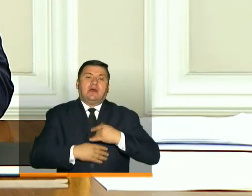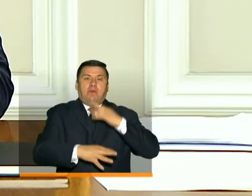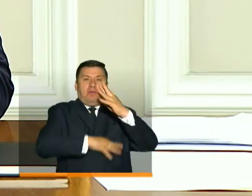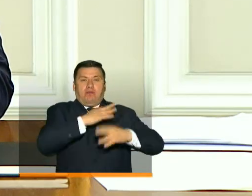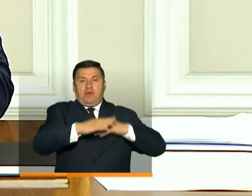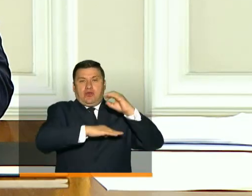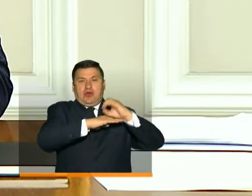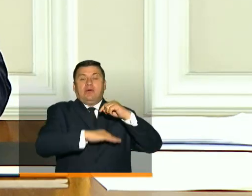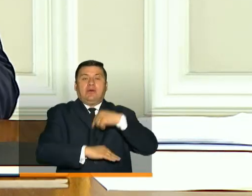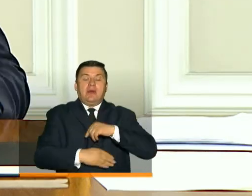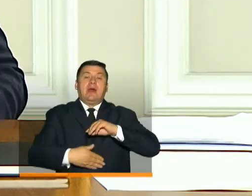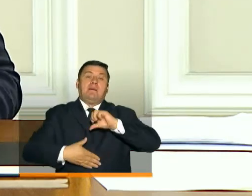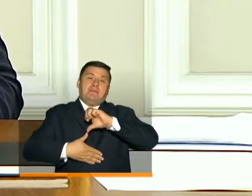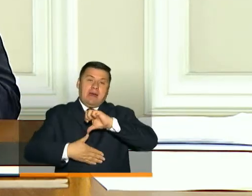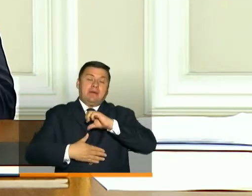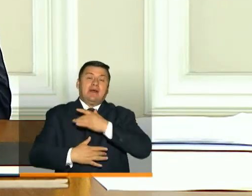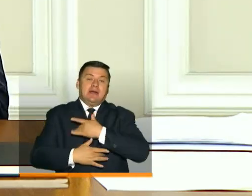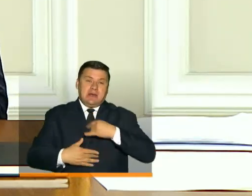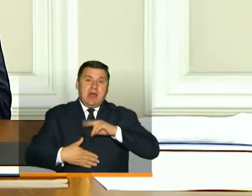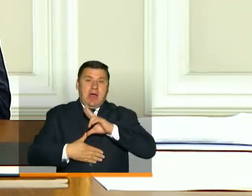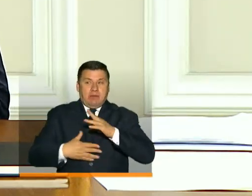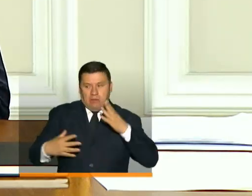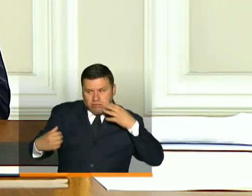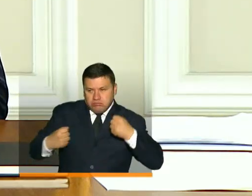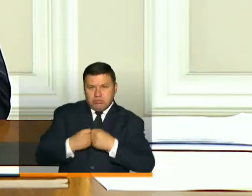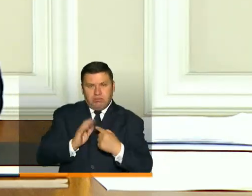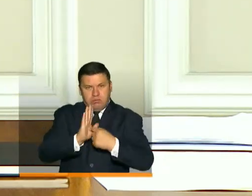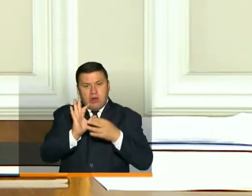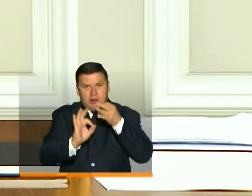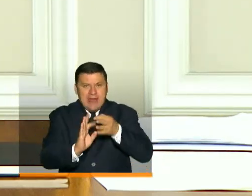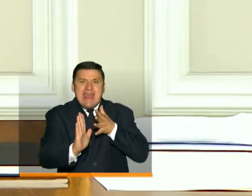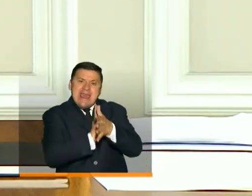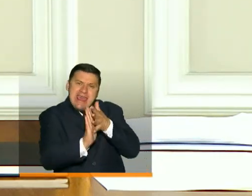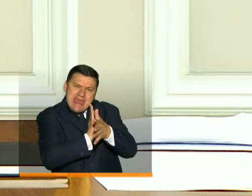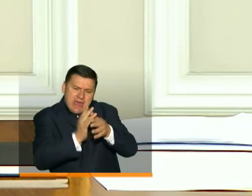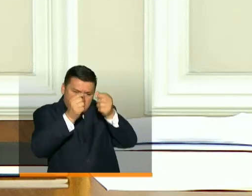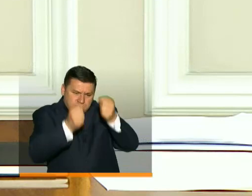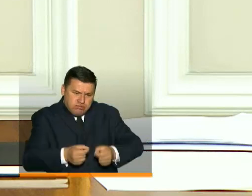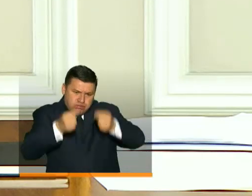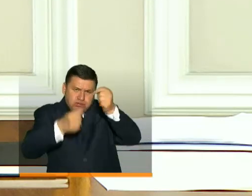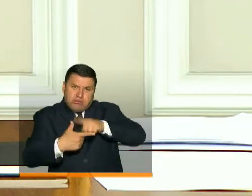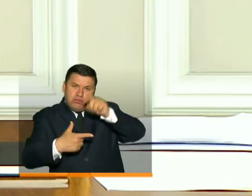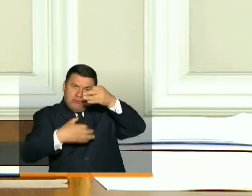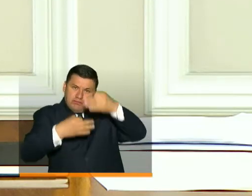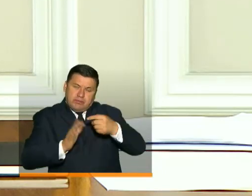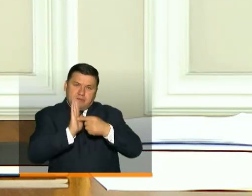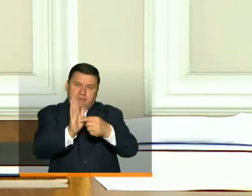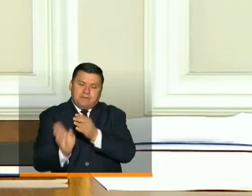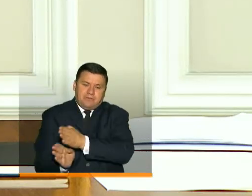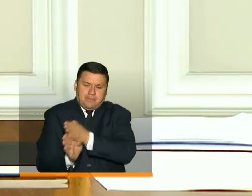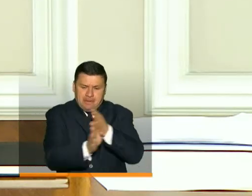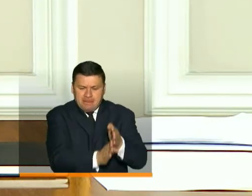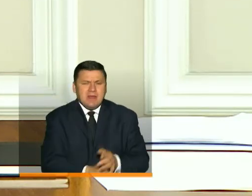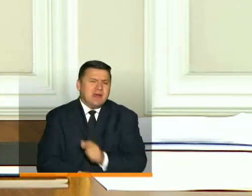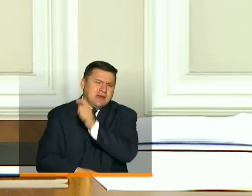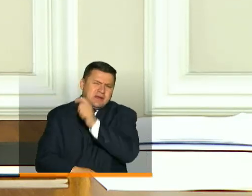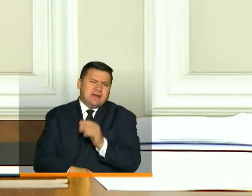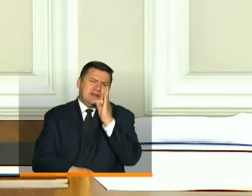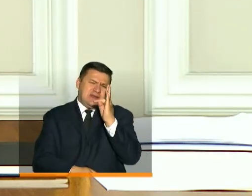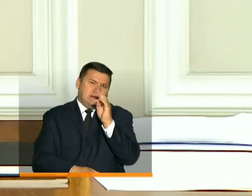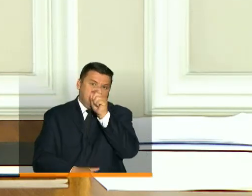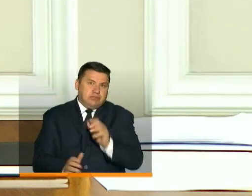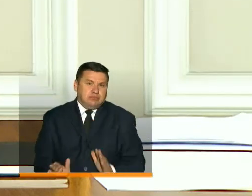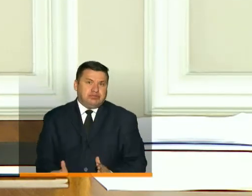y con la Organización Panamericana de la Salud. Y quiero también compartirles hoy a ustedes un testimonio de